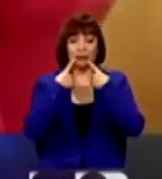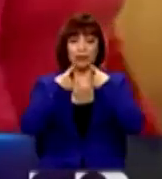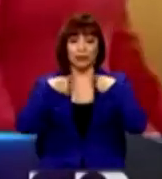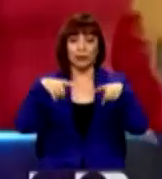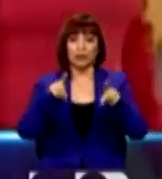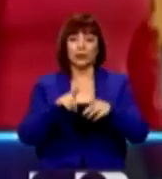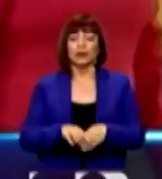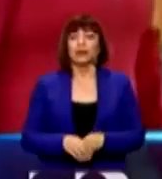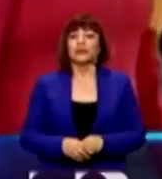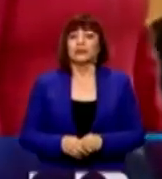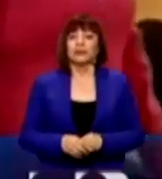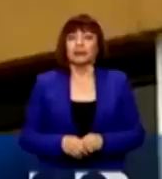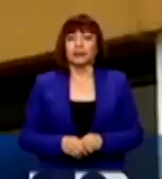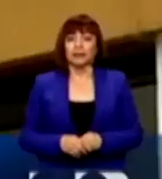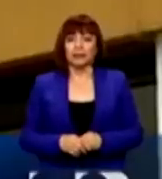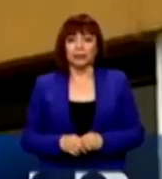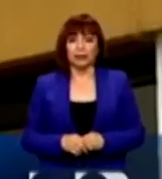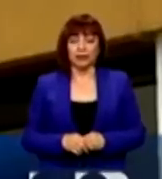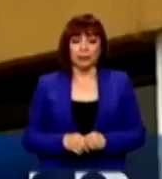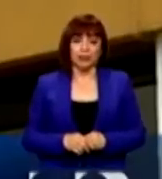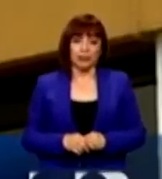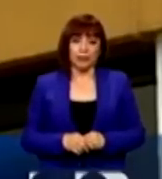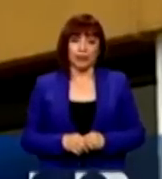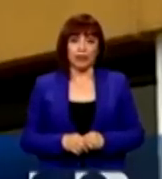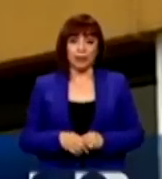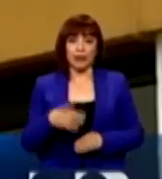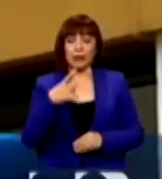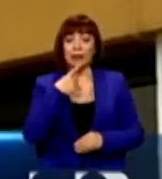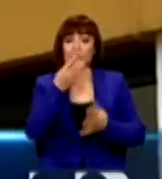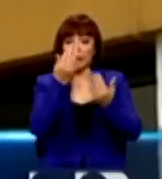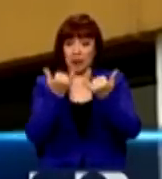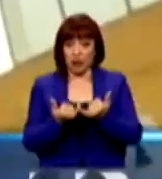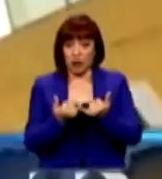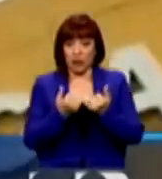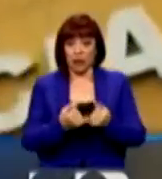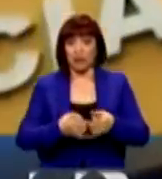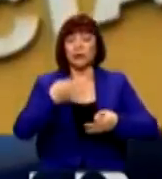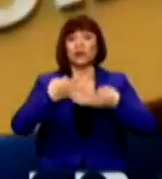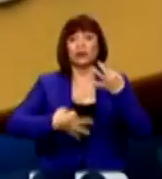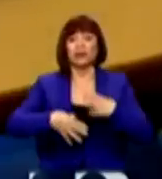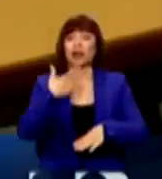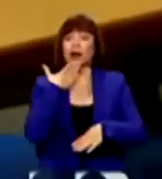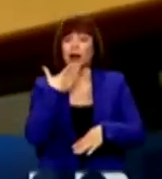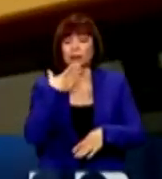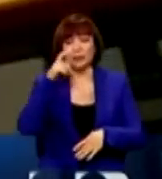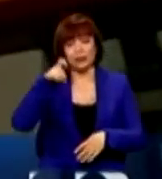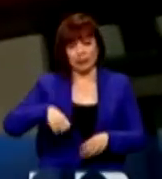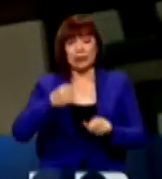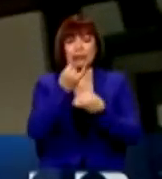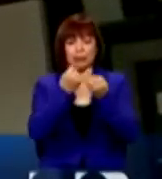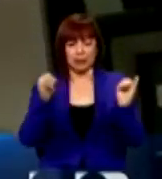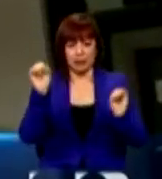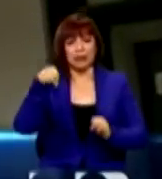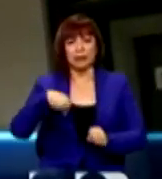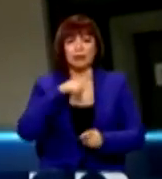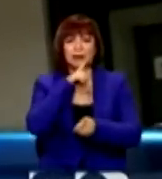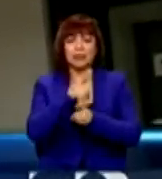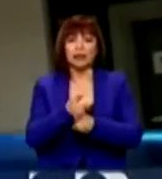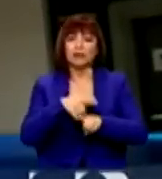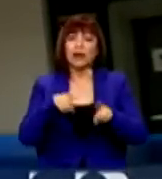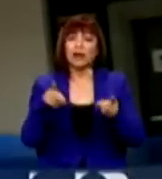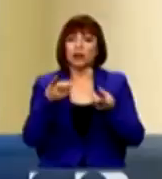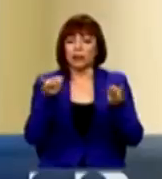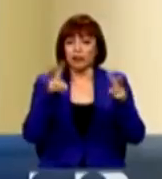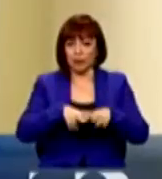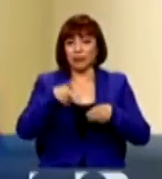María del Carmen Maldonado. Aseguró que no se trata de injerir en la justicia, que existe independencia, recalca, pero también habrá